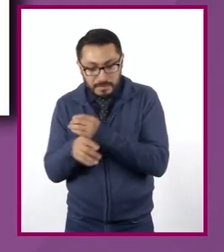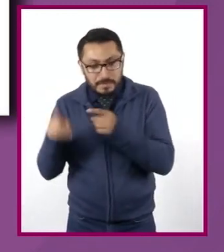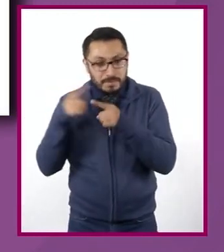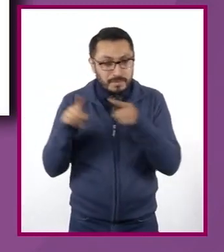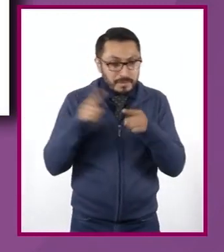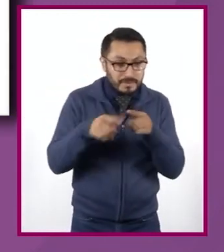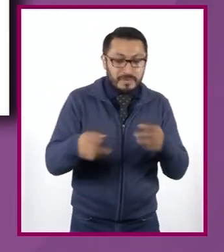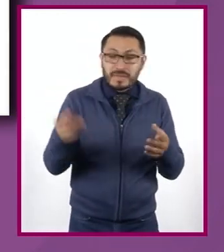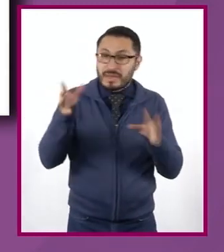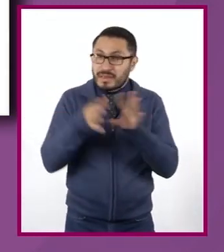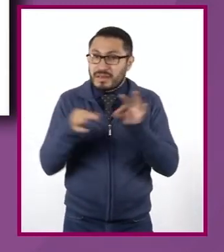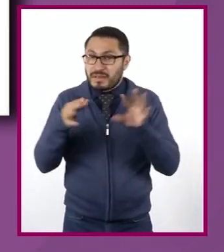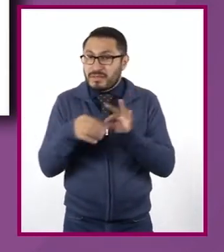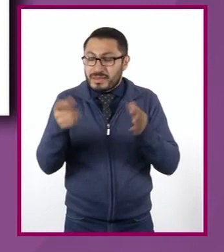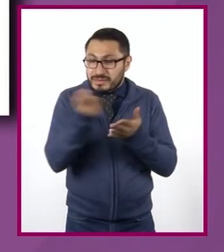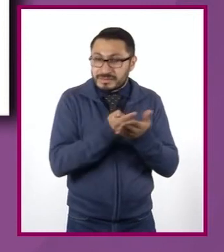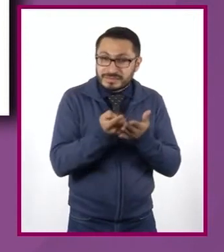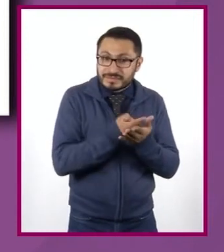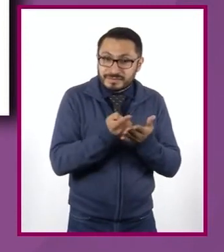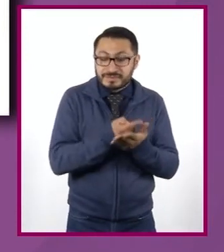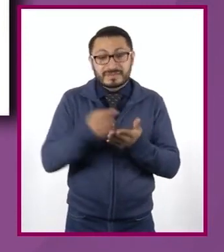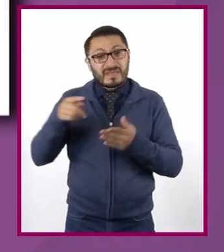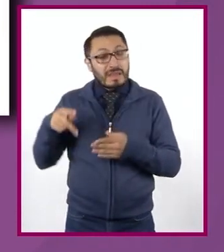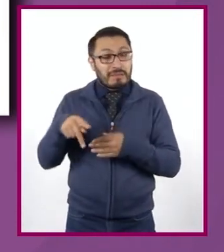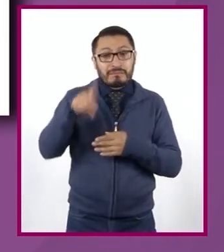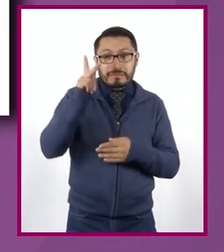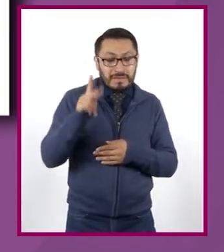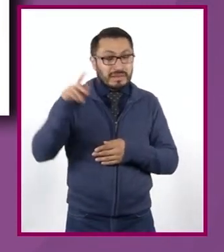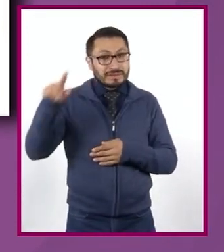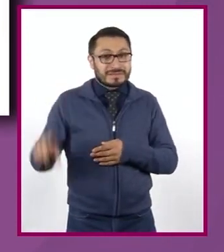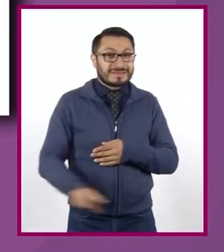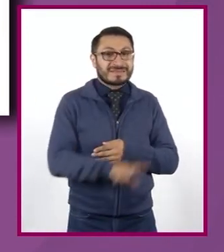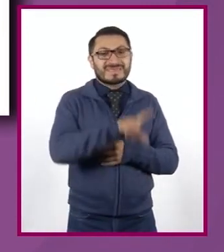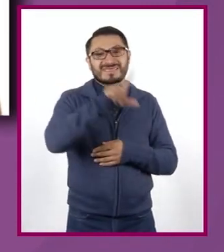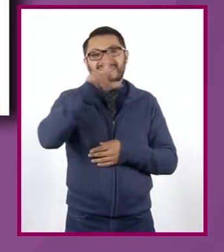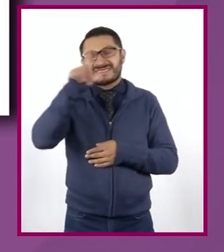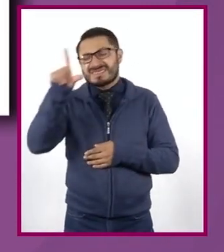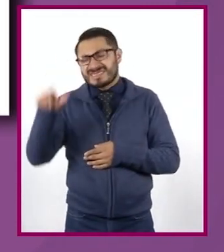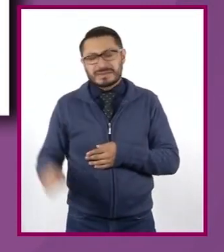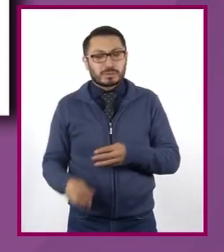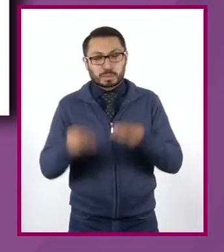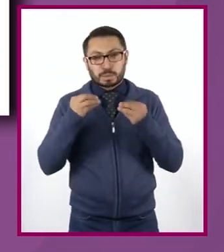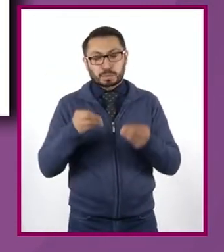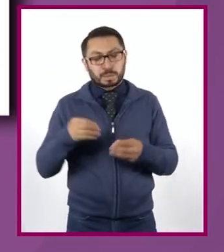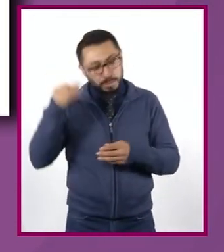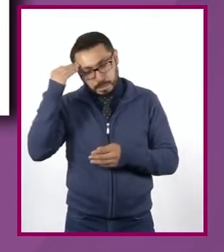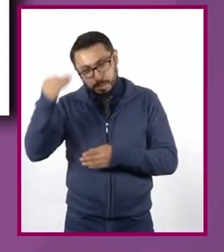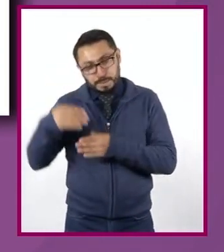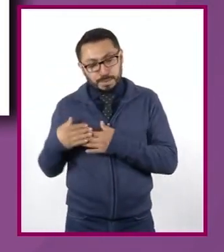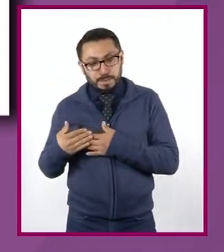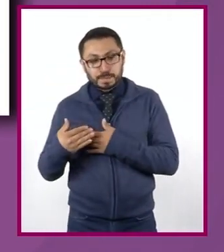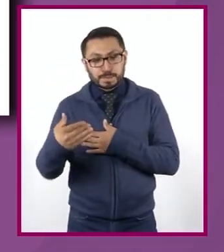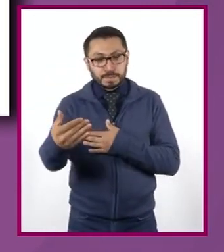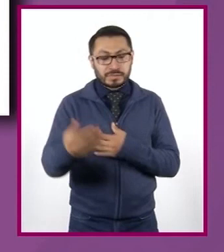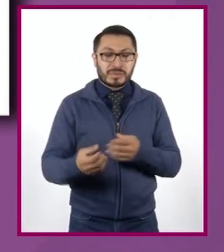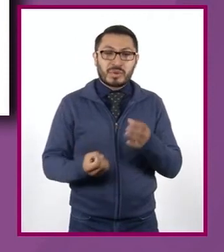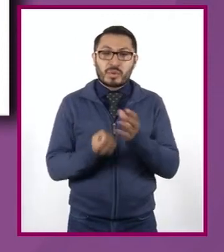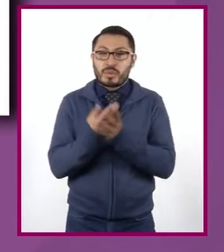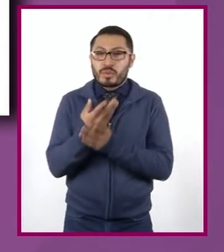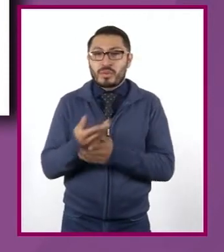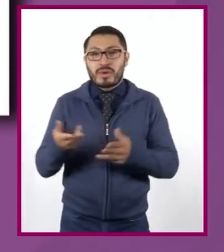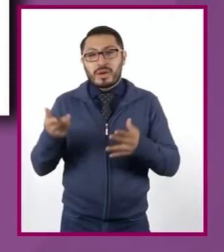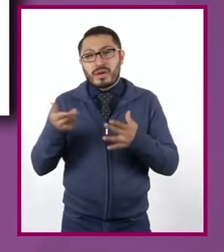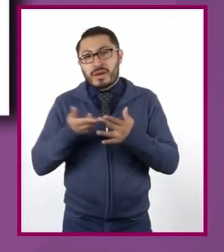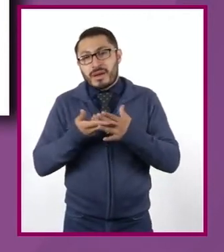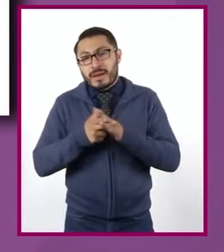describió y dibujó. Sin embargo, no fue hasta hace muchos años después, a partir del desarrollo de nuevas